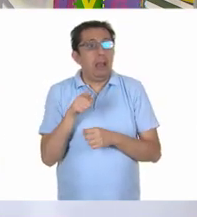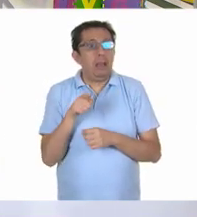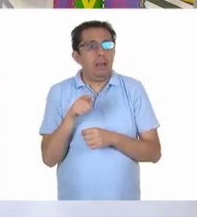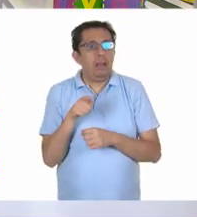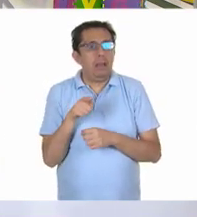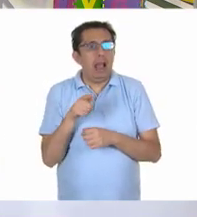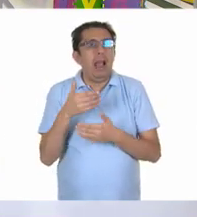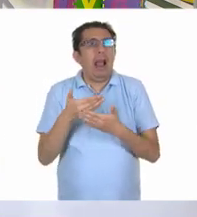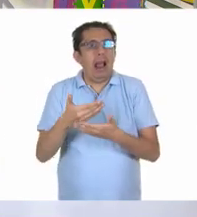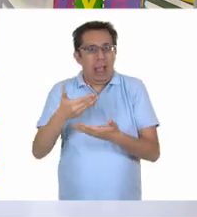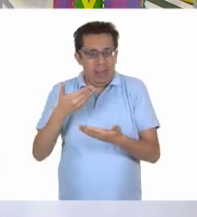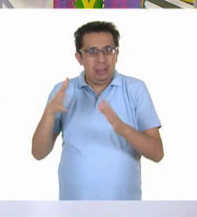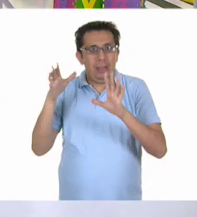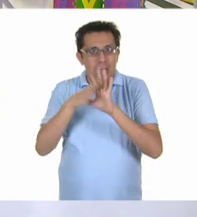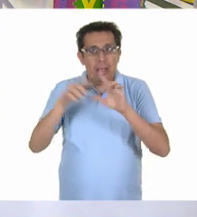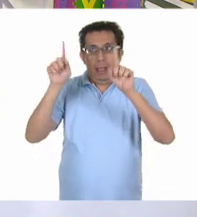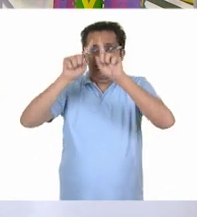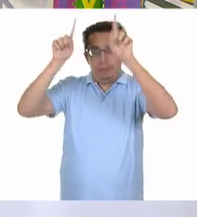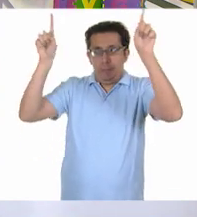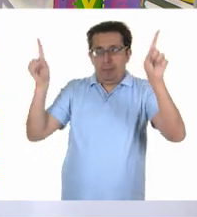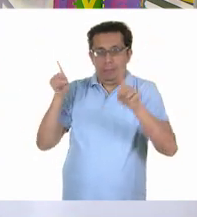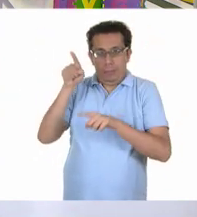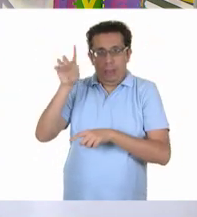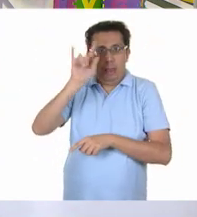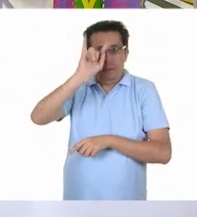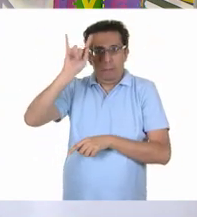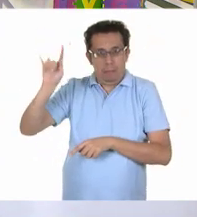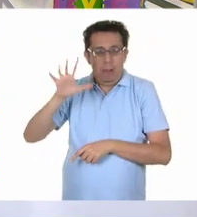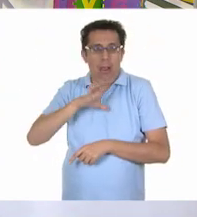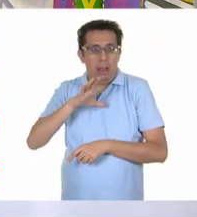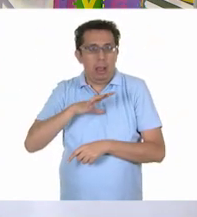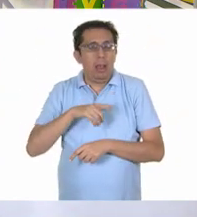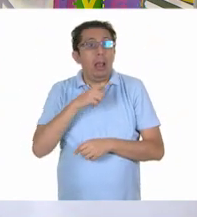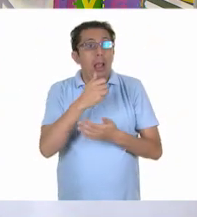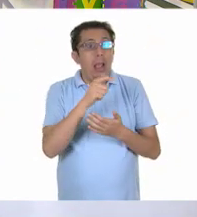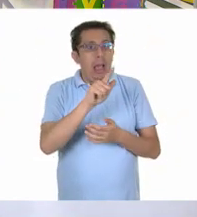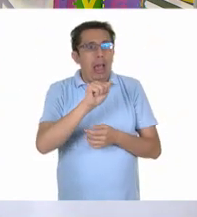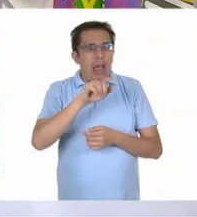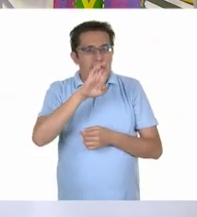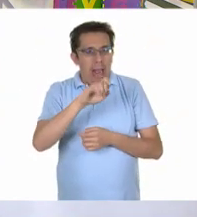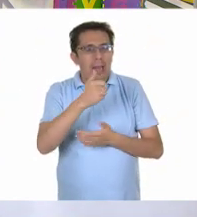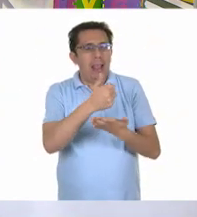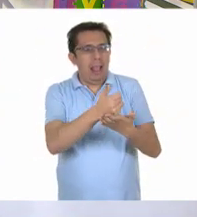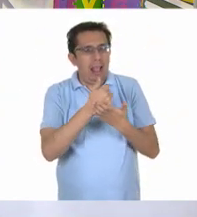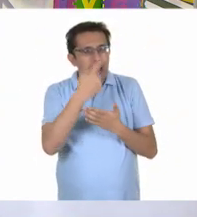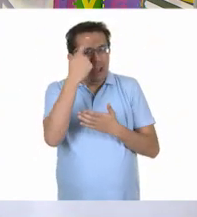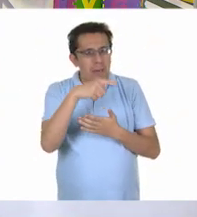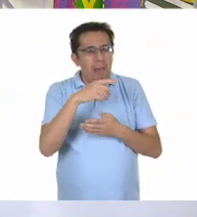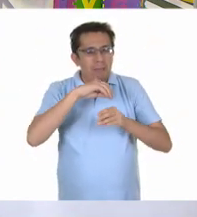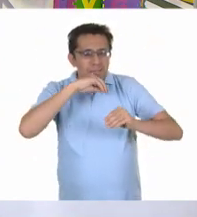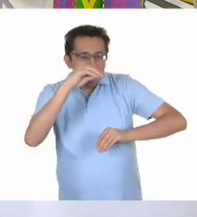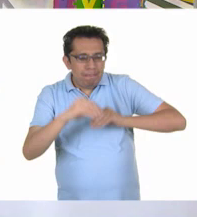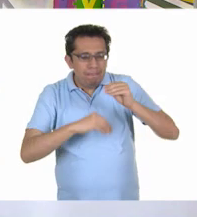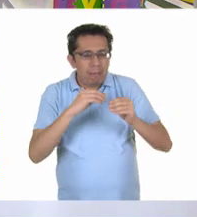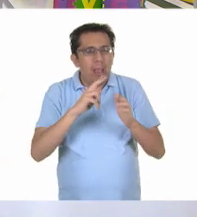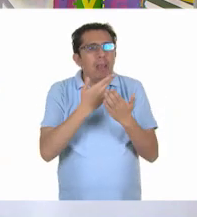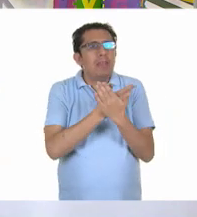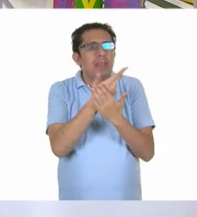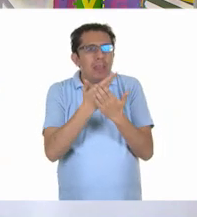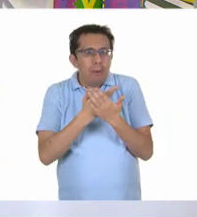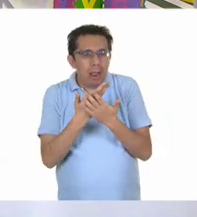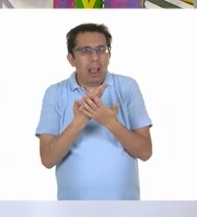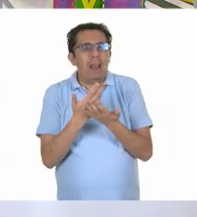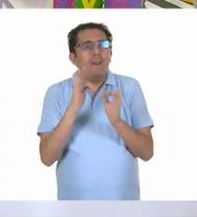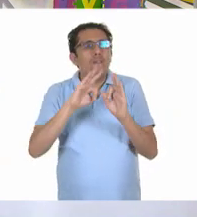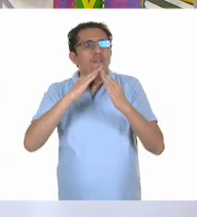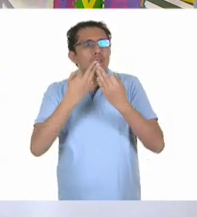geométricas que son precisamente las que vimos en el pizarrón. Ajá. Y Ale nos va a ayudar a construir o